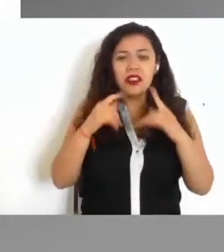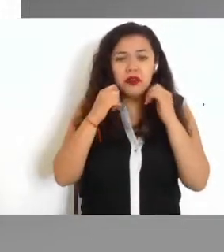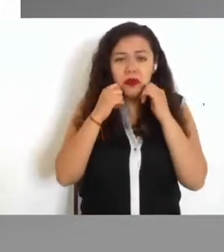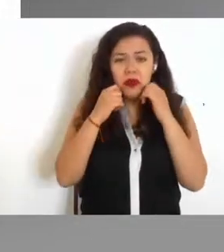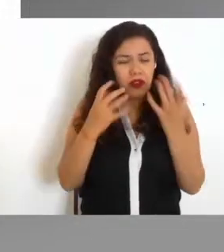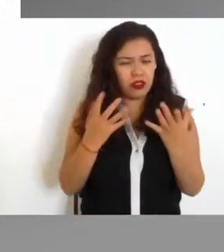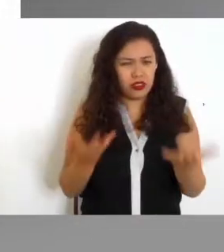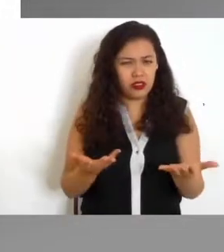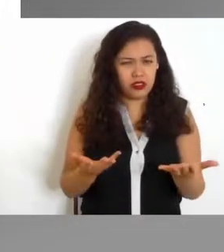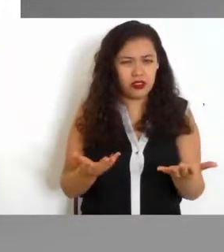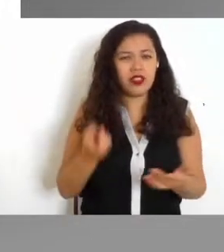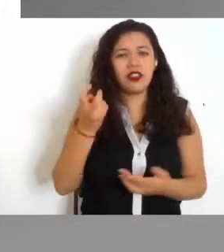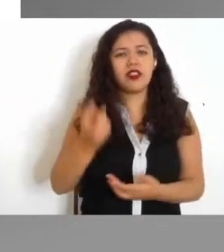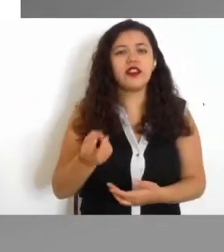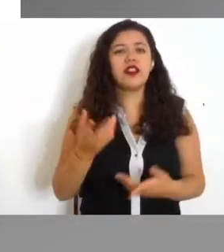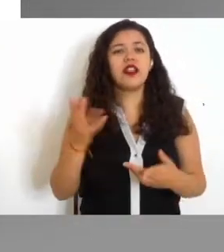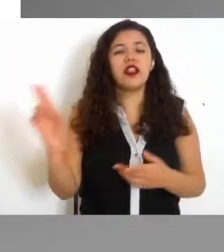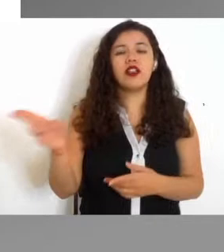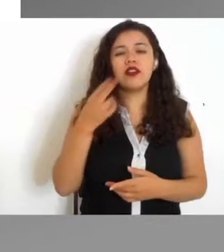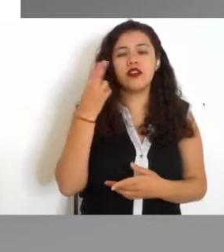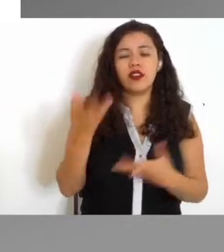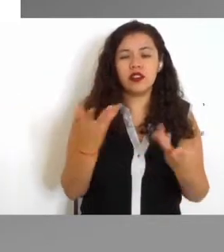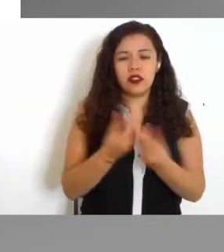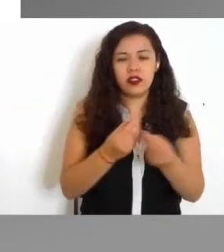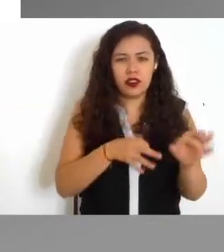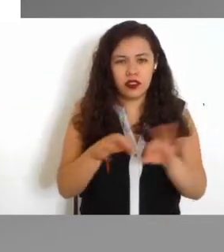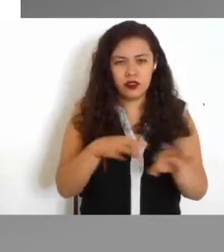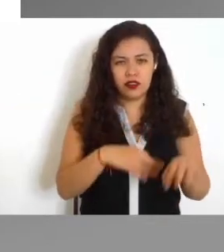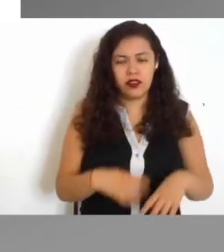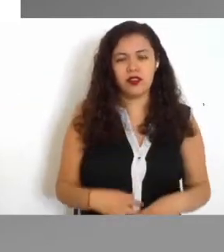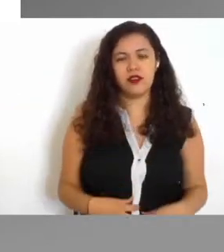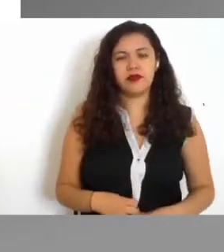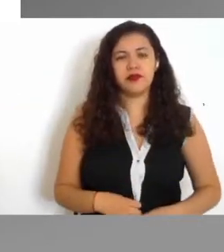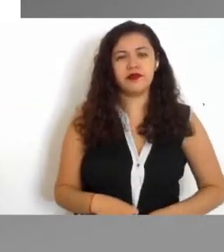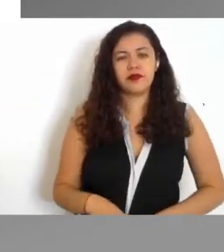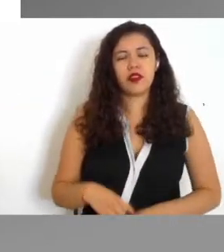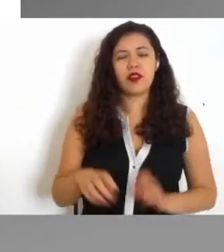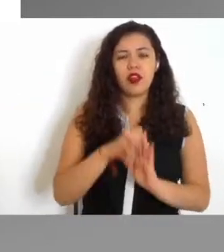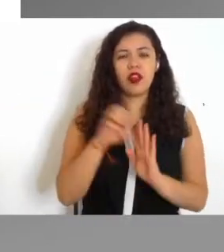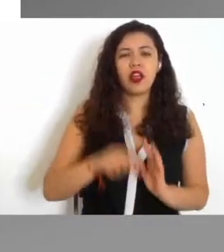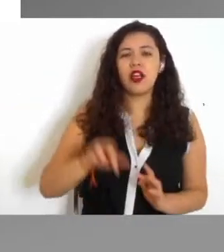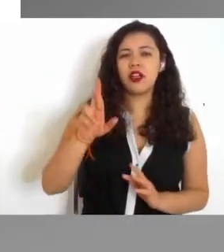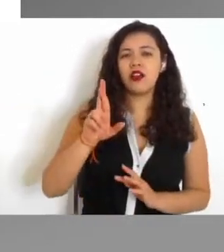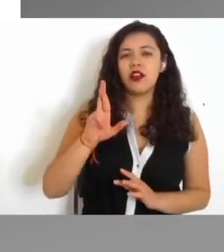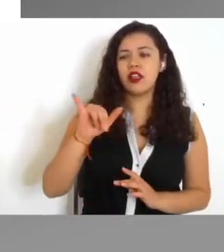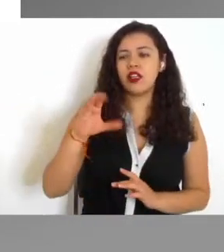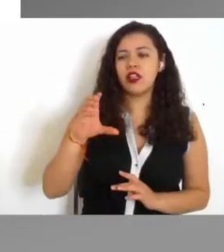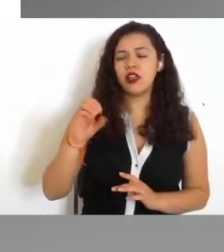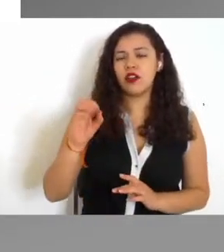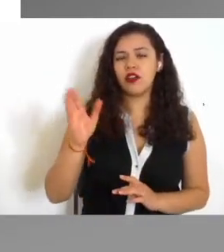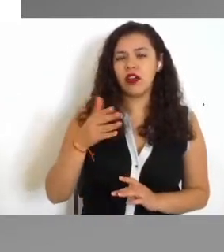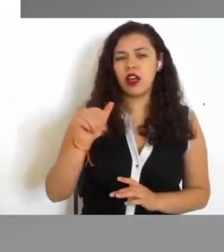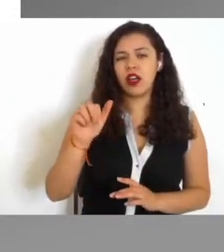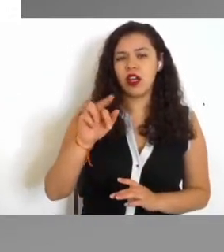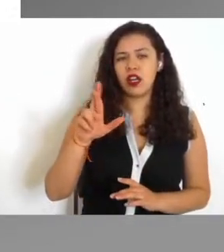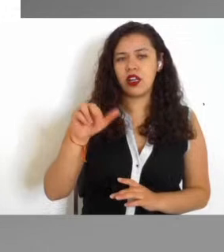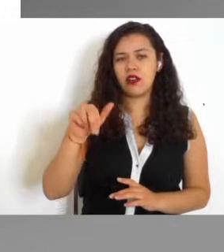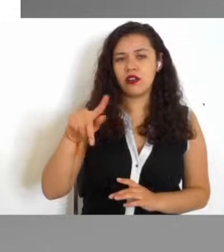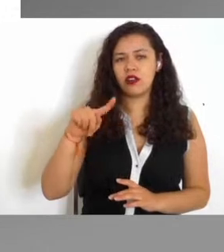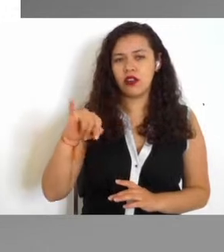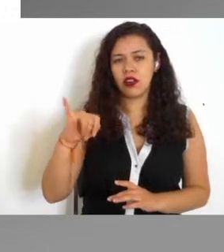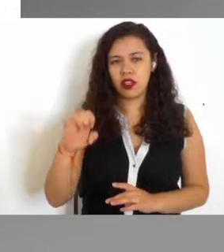estamos trabajando ahorita con las universidades. Estamos trabajando, por ejemplo, con Río Arronte, trabajamos un proyecto donde